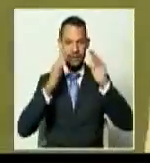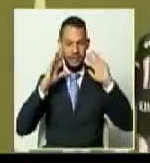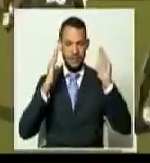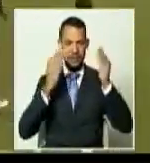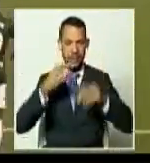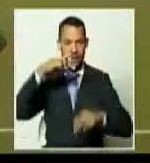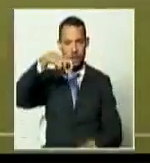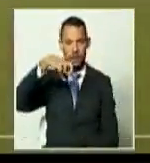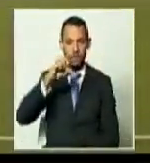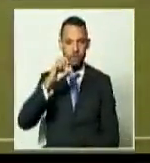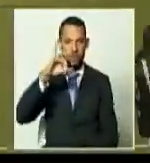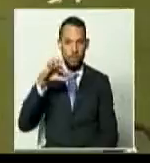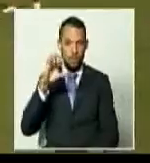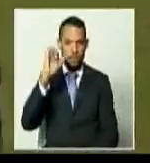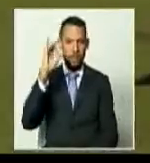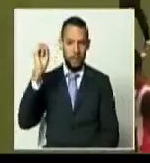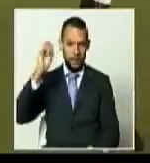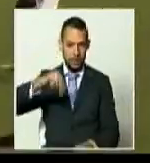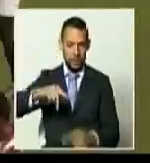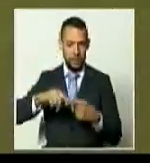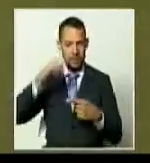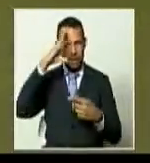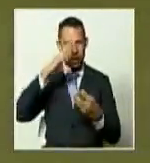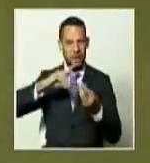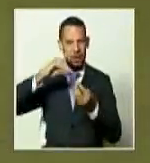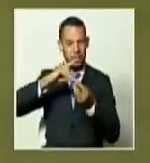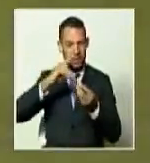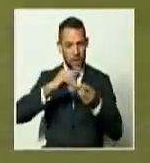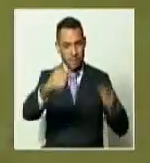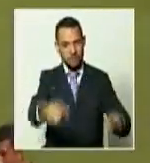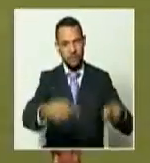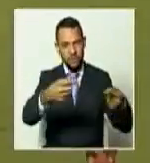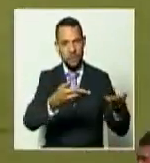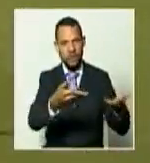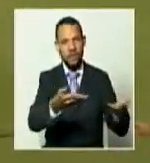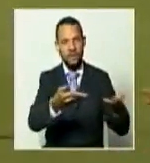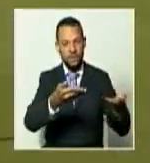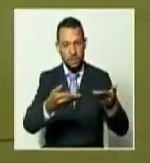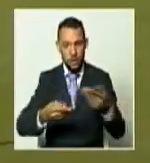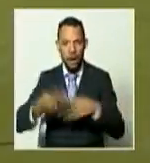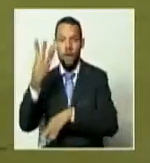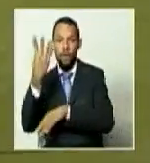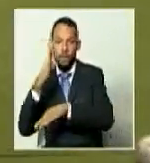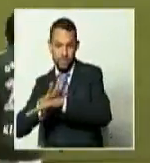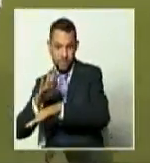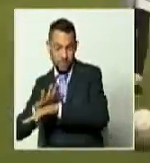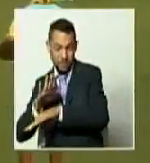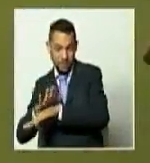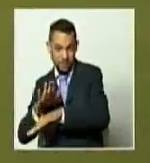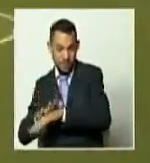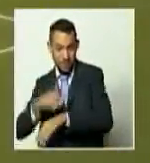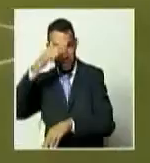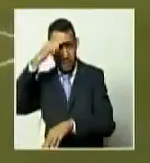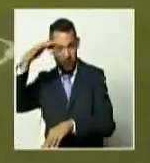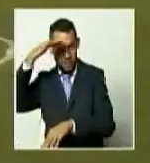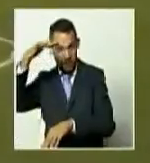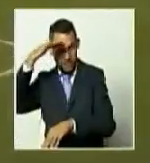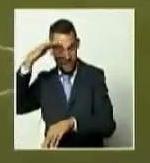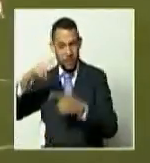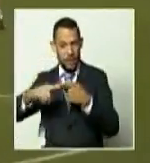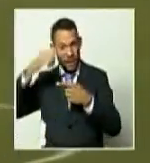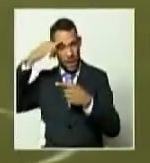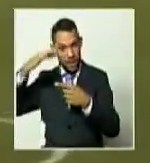Popayán, Quindío ante el Universitario de Popayán, y a las 4 de la tarde en el Estadio Jaime Morón de Cartagena, Real